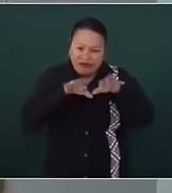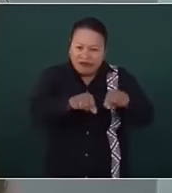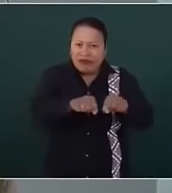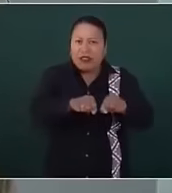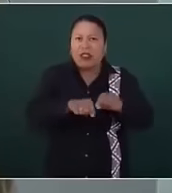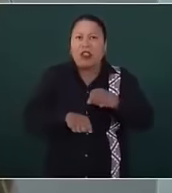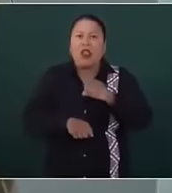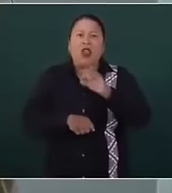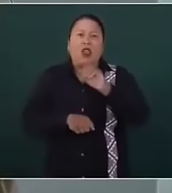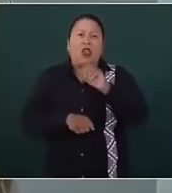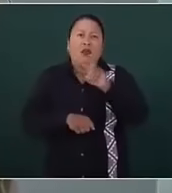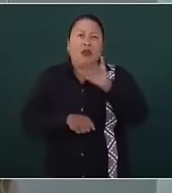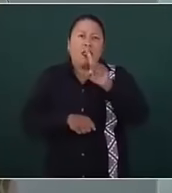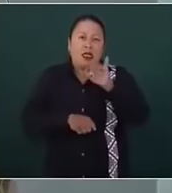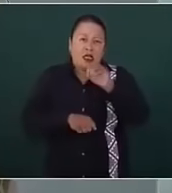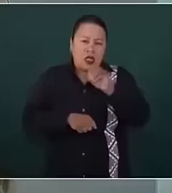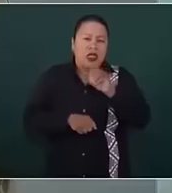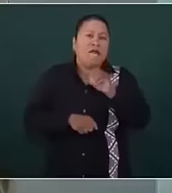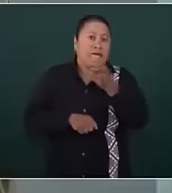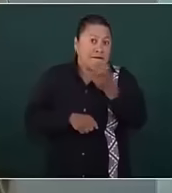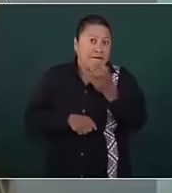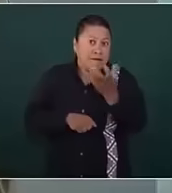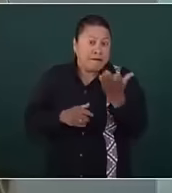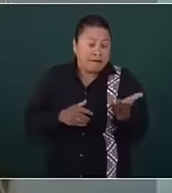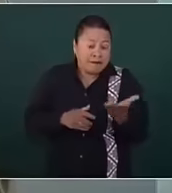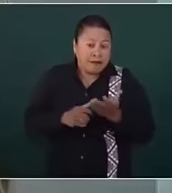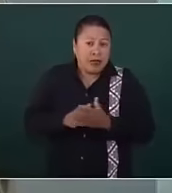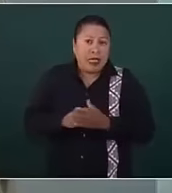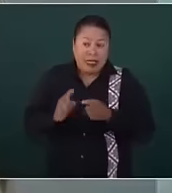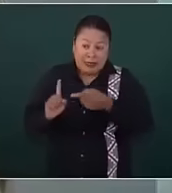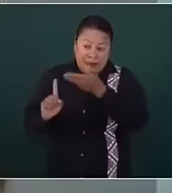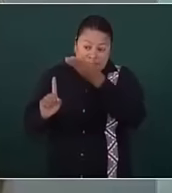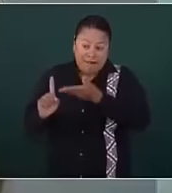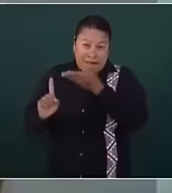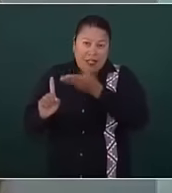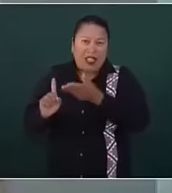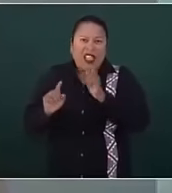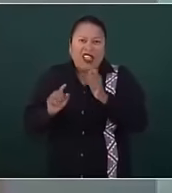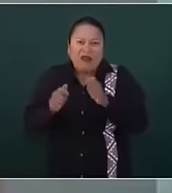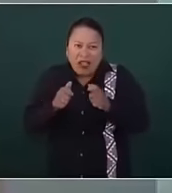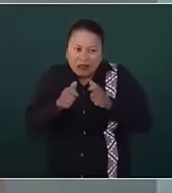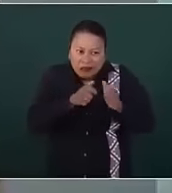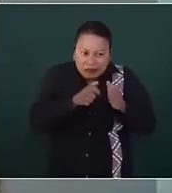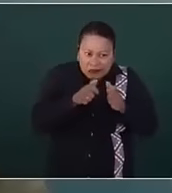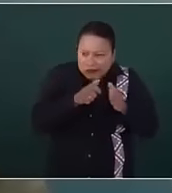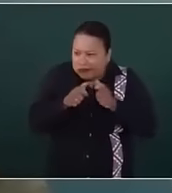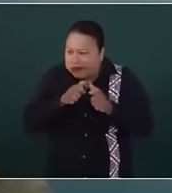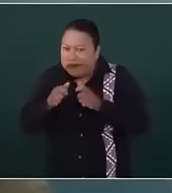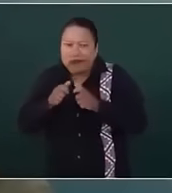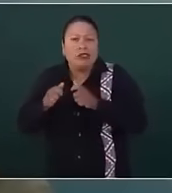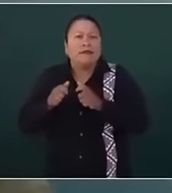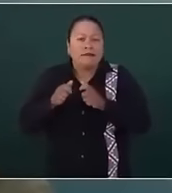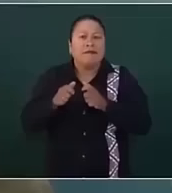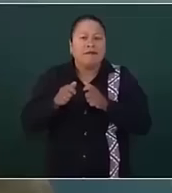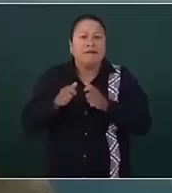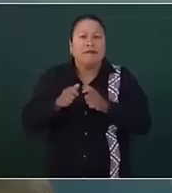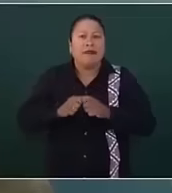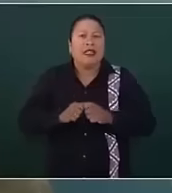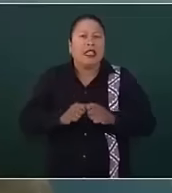de Ovidio. Él también es el que organiza una serie